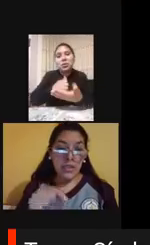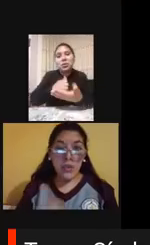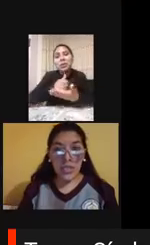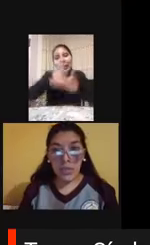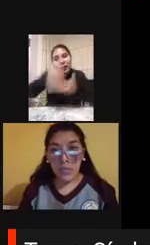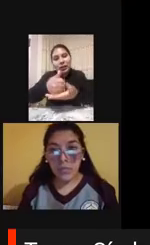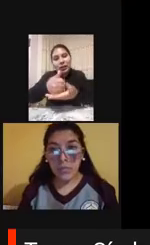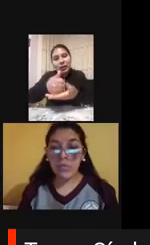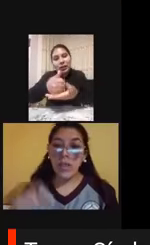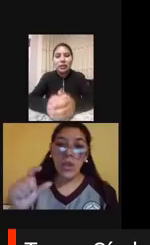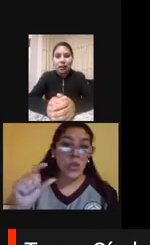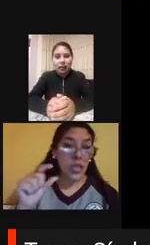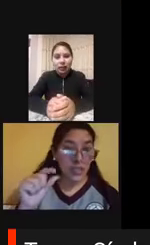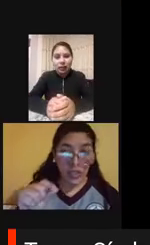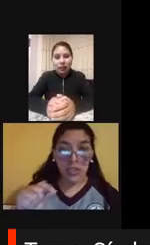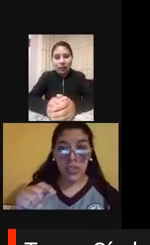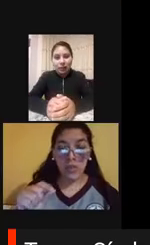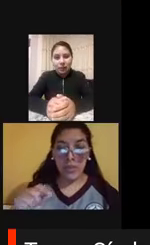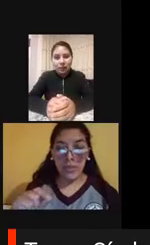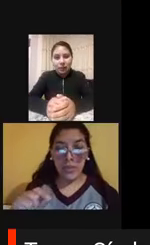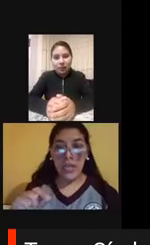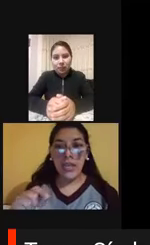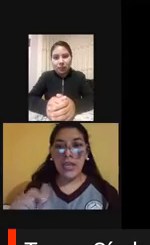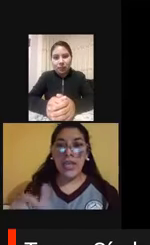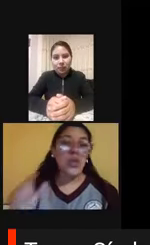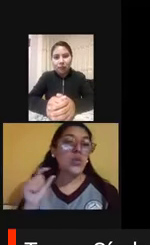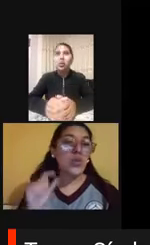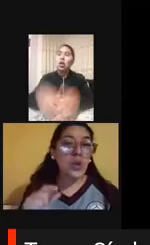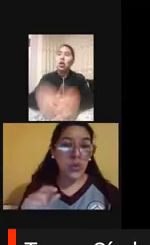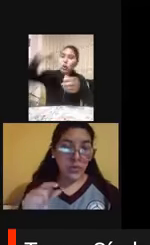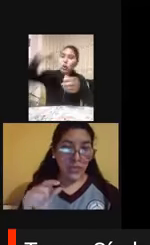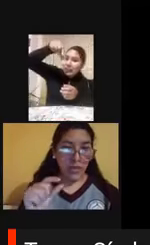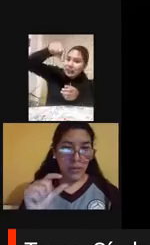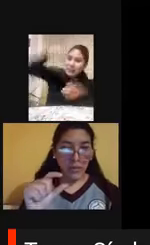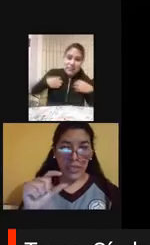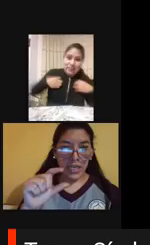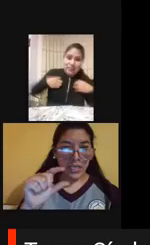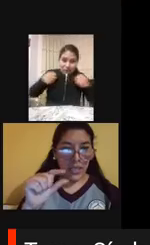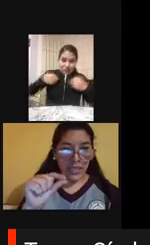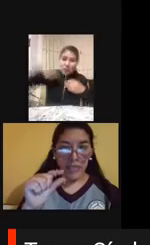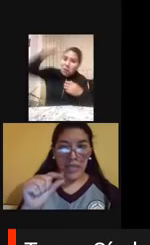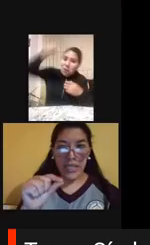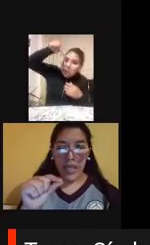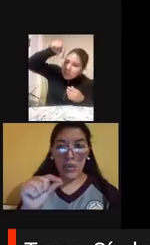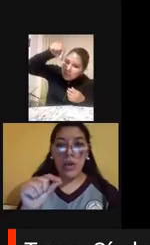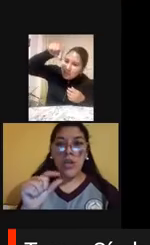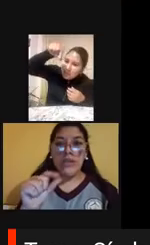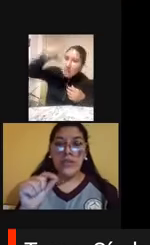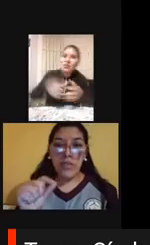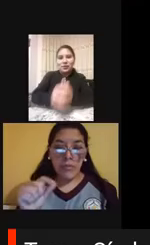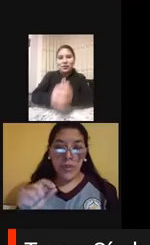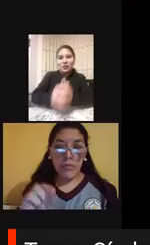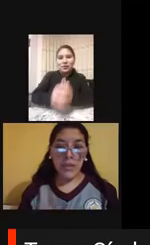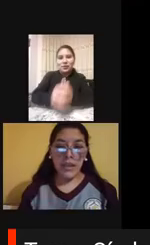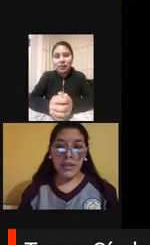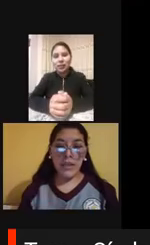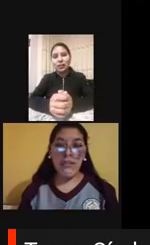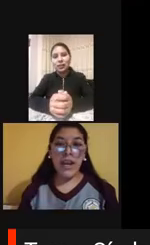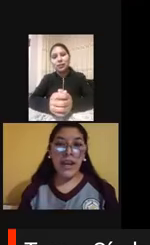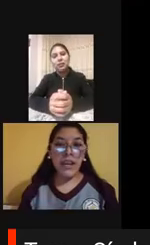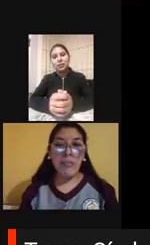de sujeción. Los ganchitos de ropa también, que no solo nos va a servir para realizar este pinzado, sino también